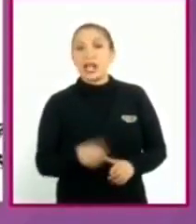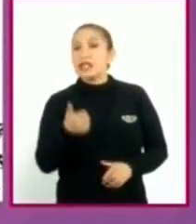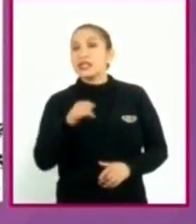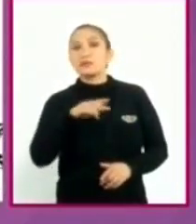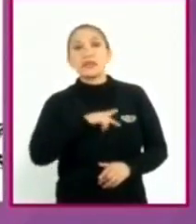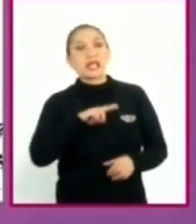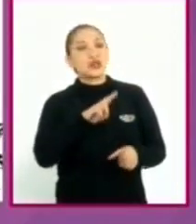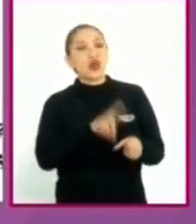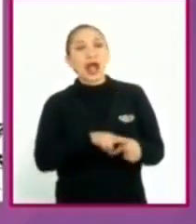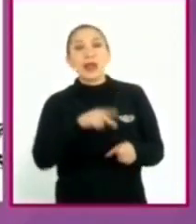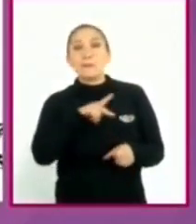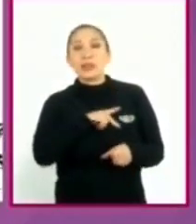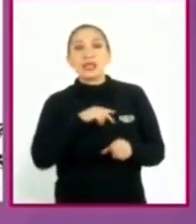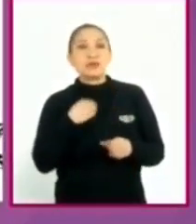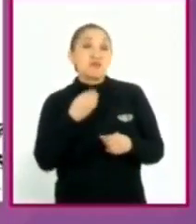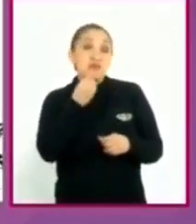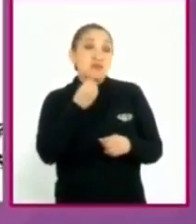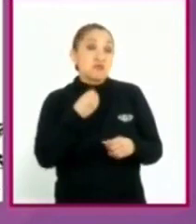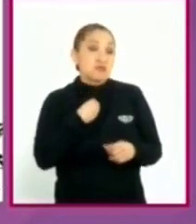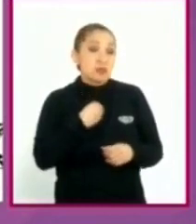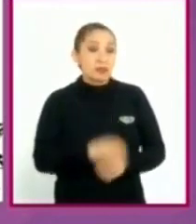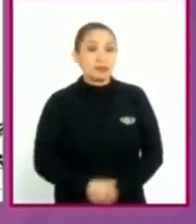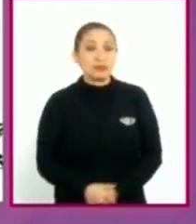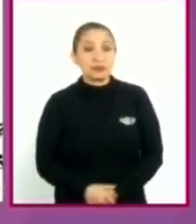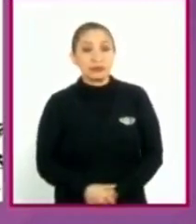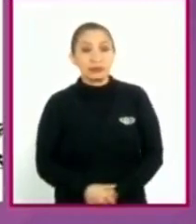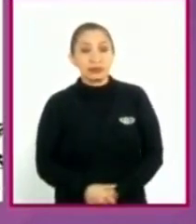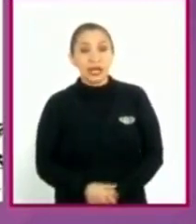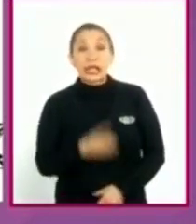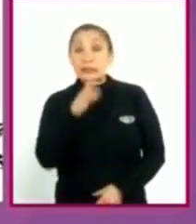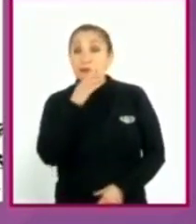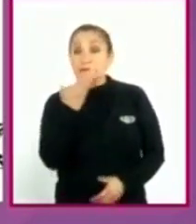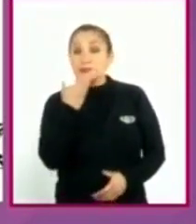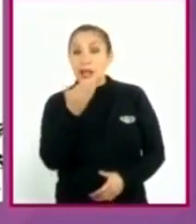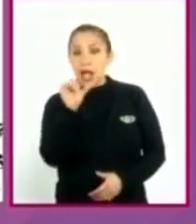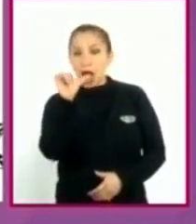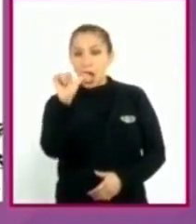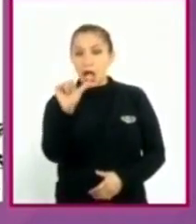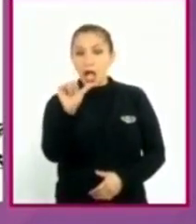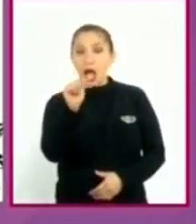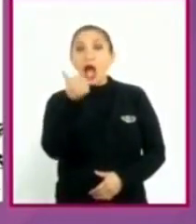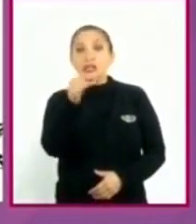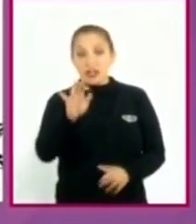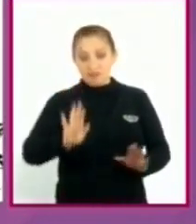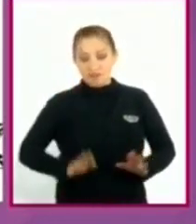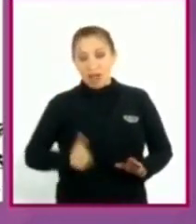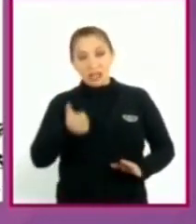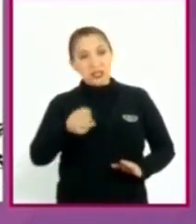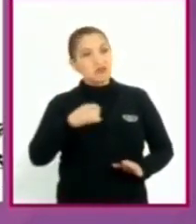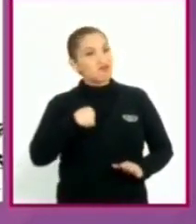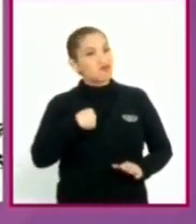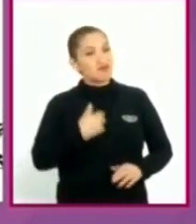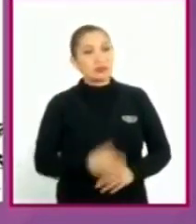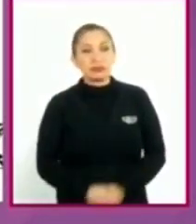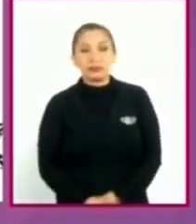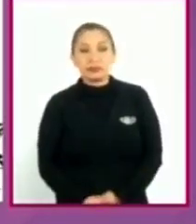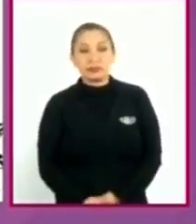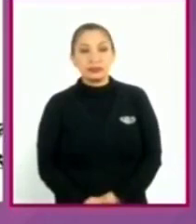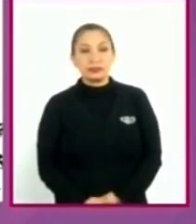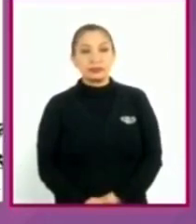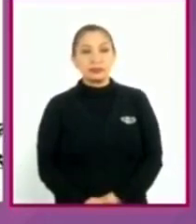Así es mi natural y ni modo. La opción correcta es la A. Es mi forma de ser.